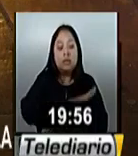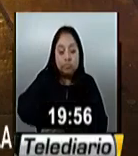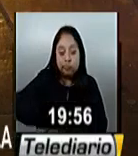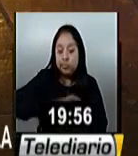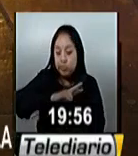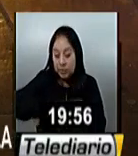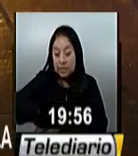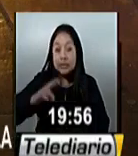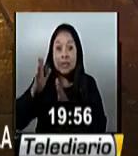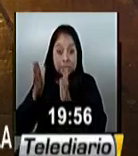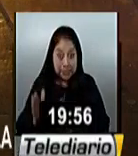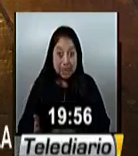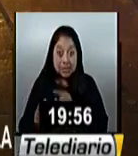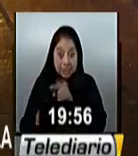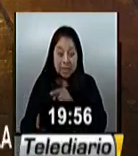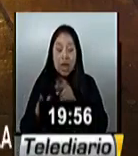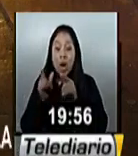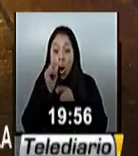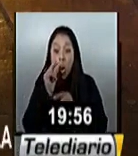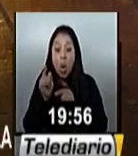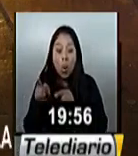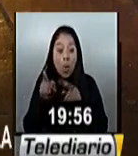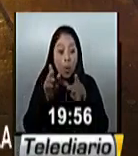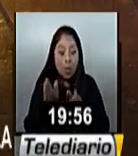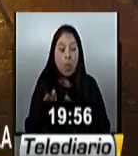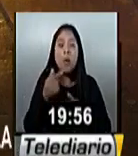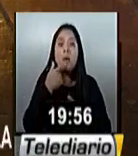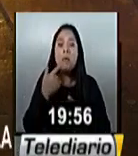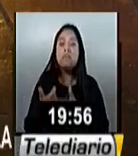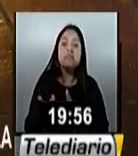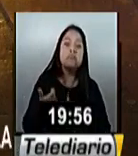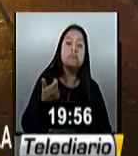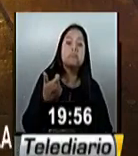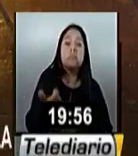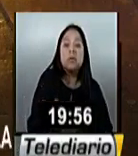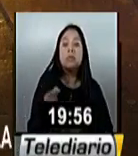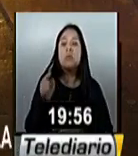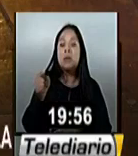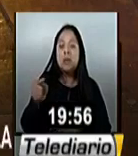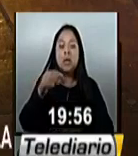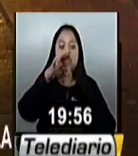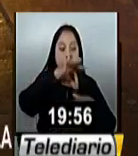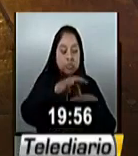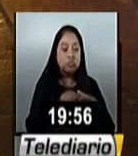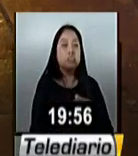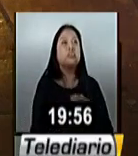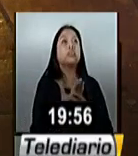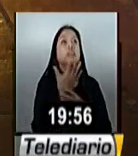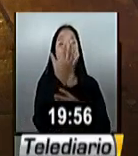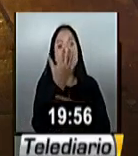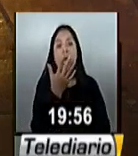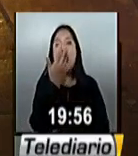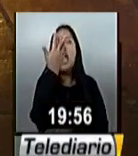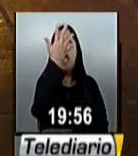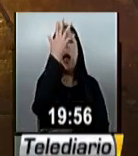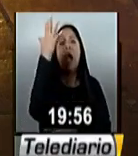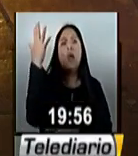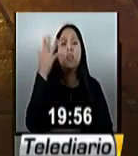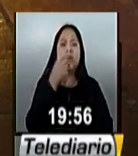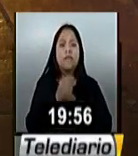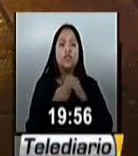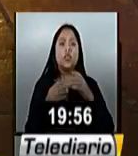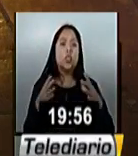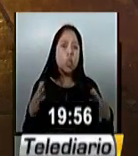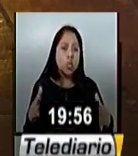en sus parcelas o pequeñas propiedades árboles frutales y maderables no